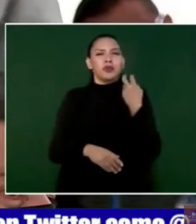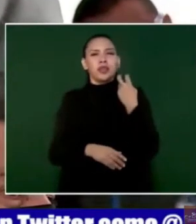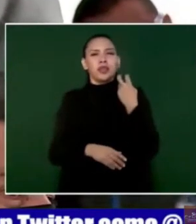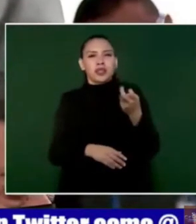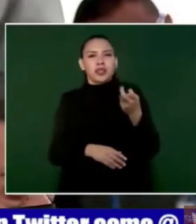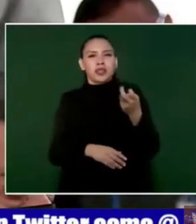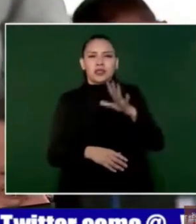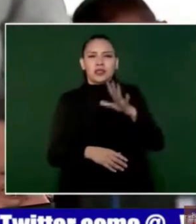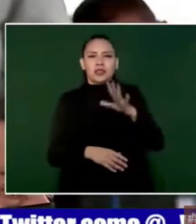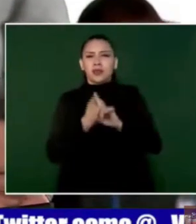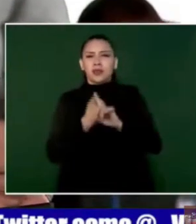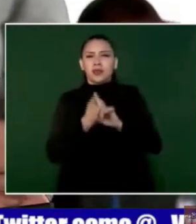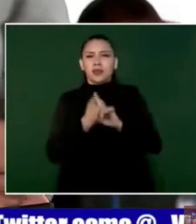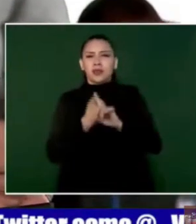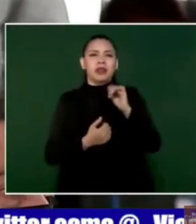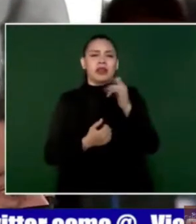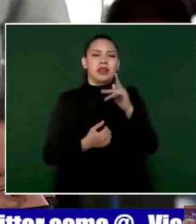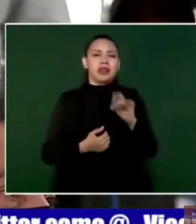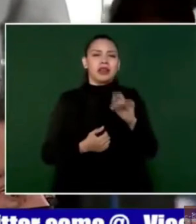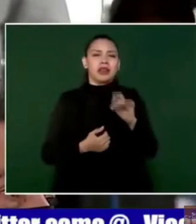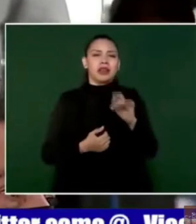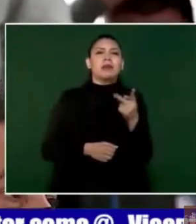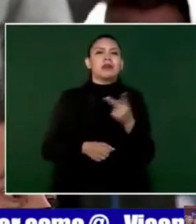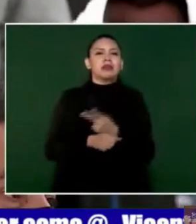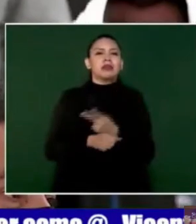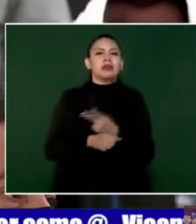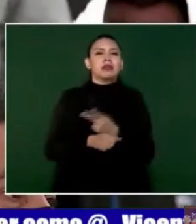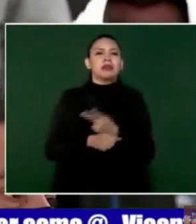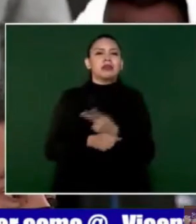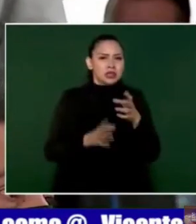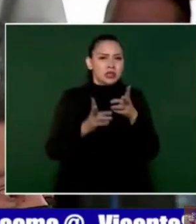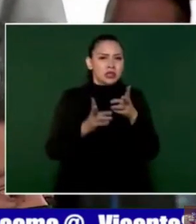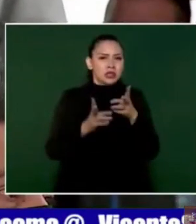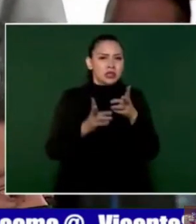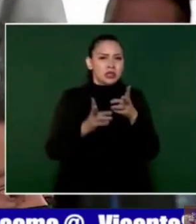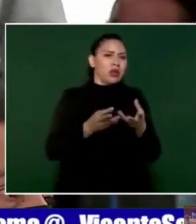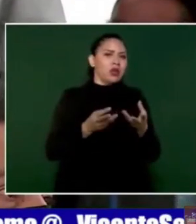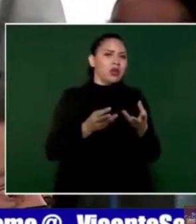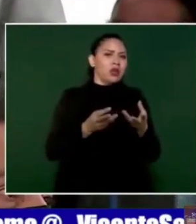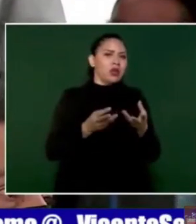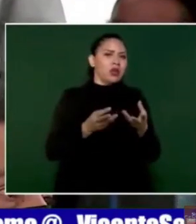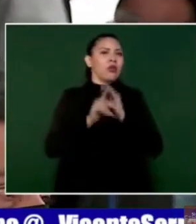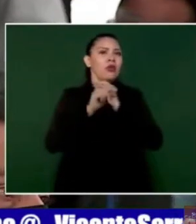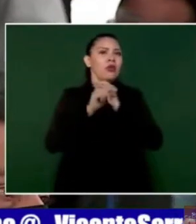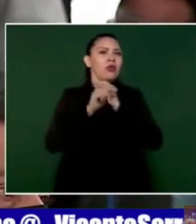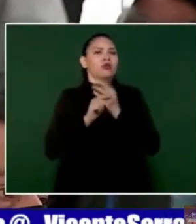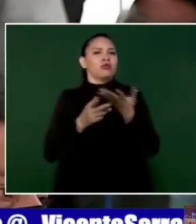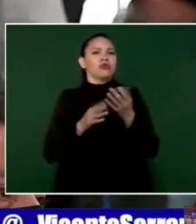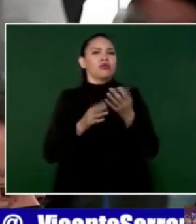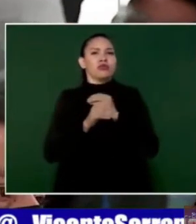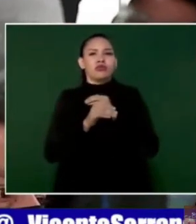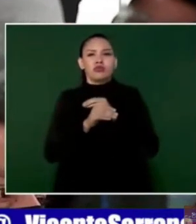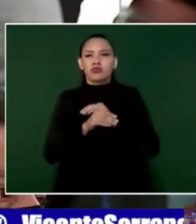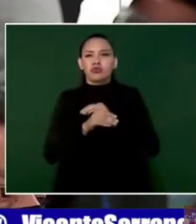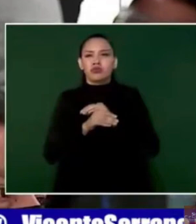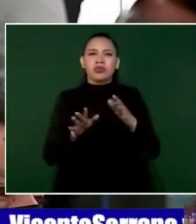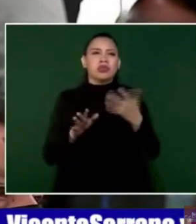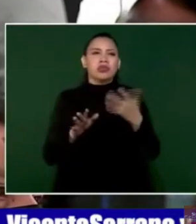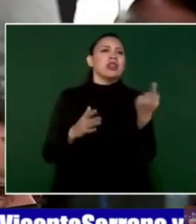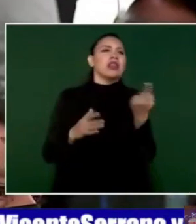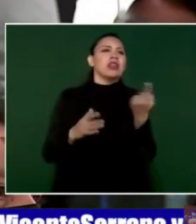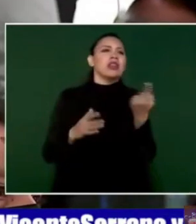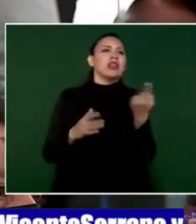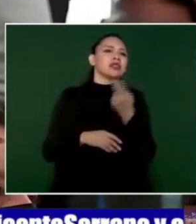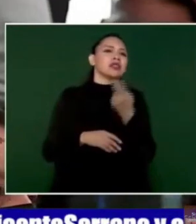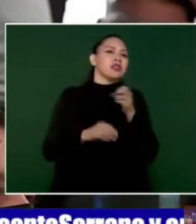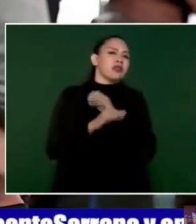un supuesto escándalo que resultó ser como el parto de los dos montes, que en Tabasco